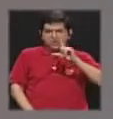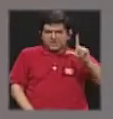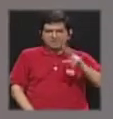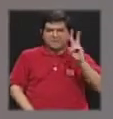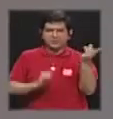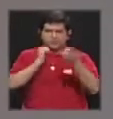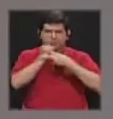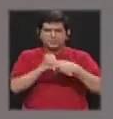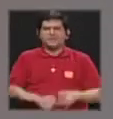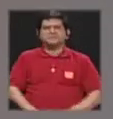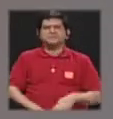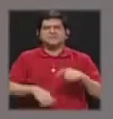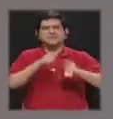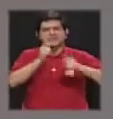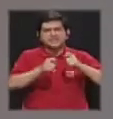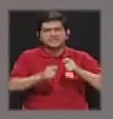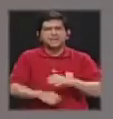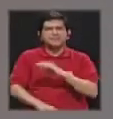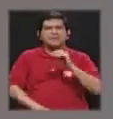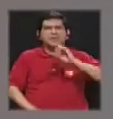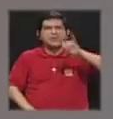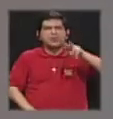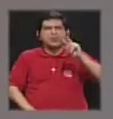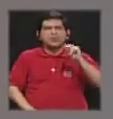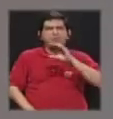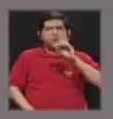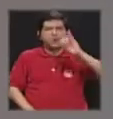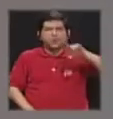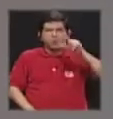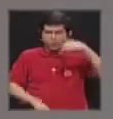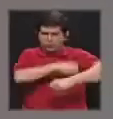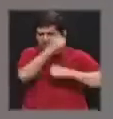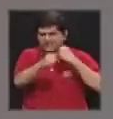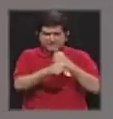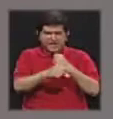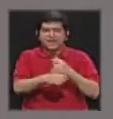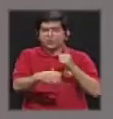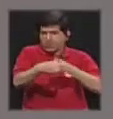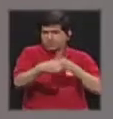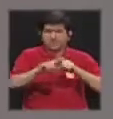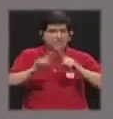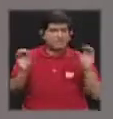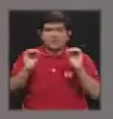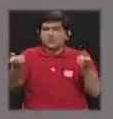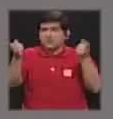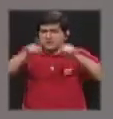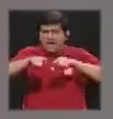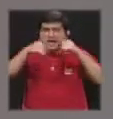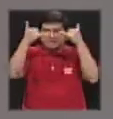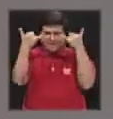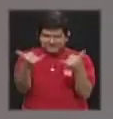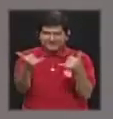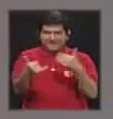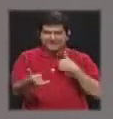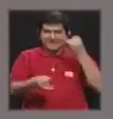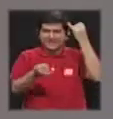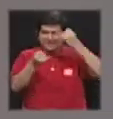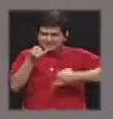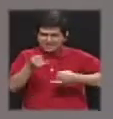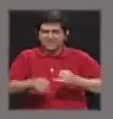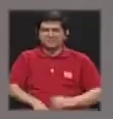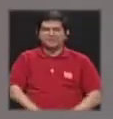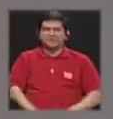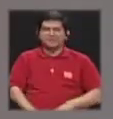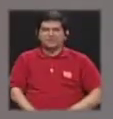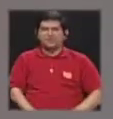oportunidades, en septiembre y en junio-julio de este año, y que no pasara nada. Se esperen, incluso que ya había, que hubiera vencido